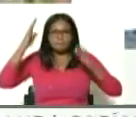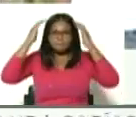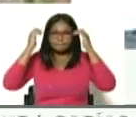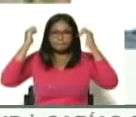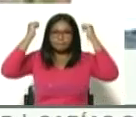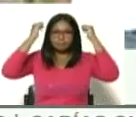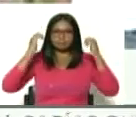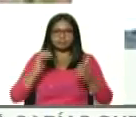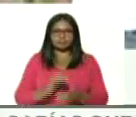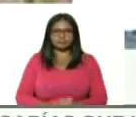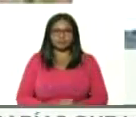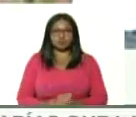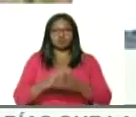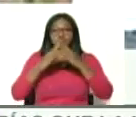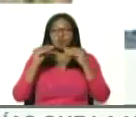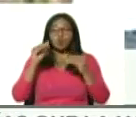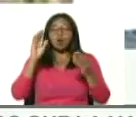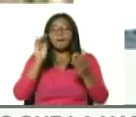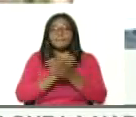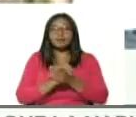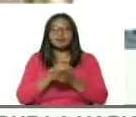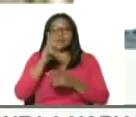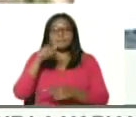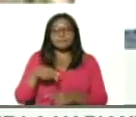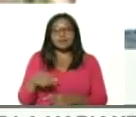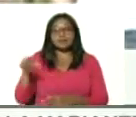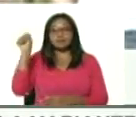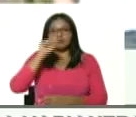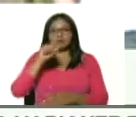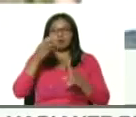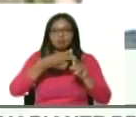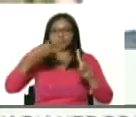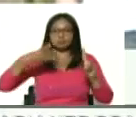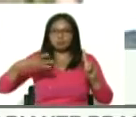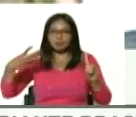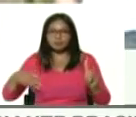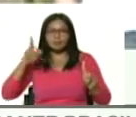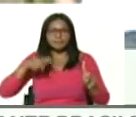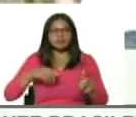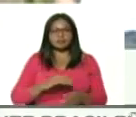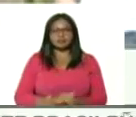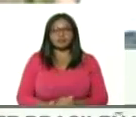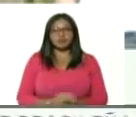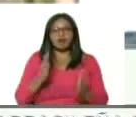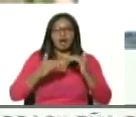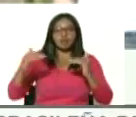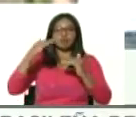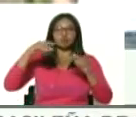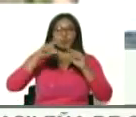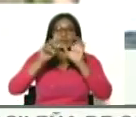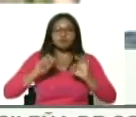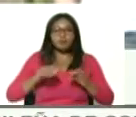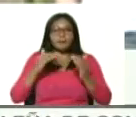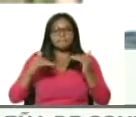con los compañeros de la sexodiversidad, que cuenta usted con los adultos y adultos mayores de la parroquia catedral de esta Caracas